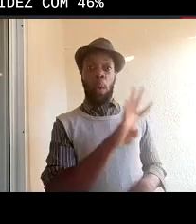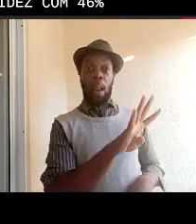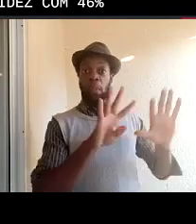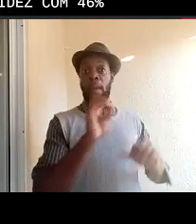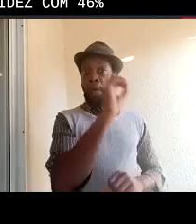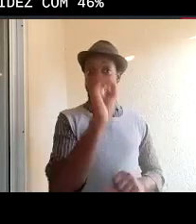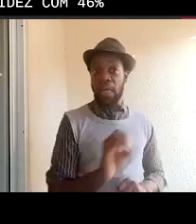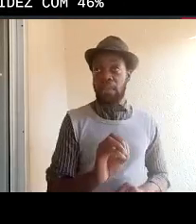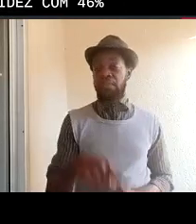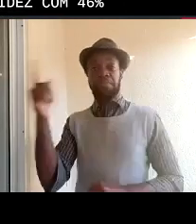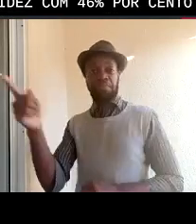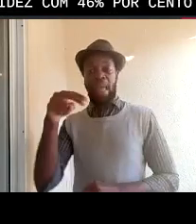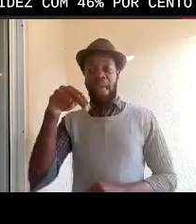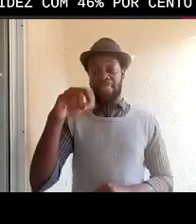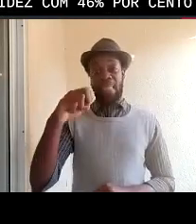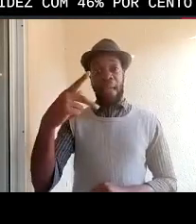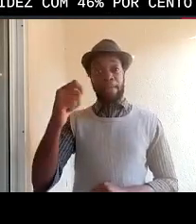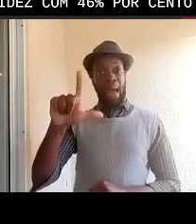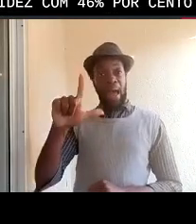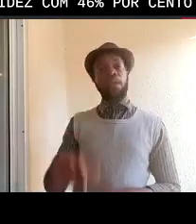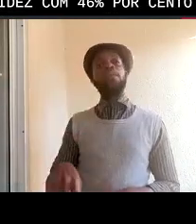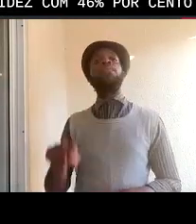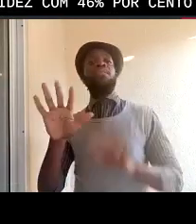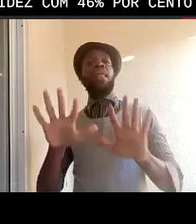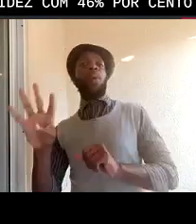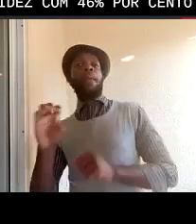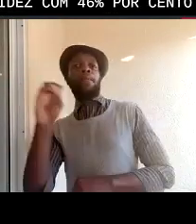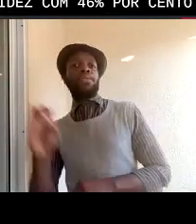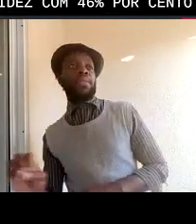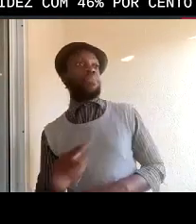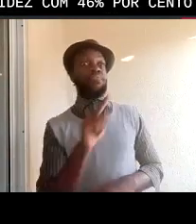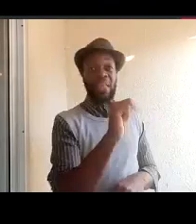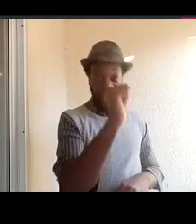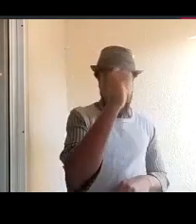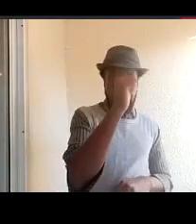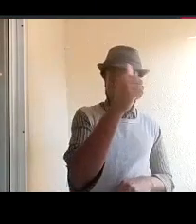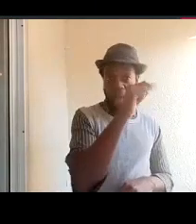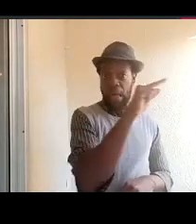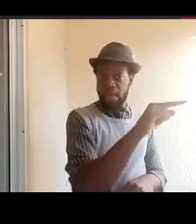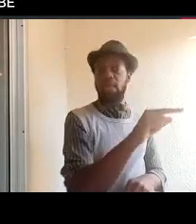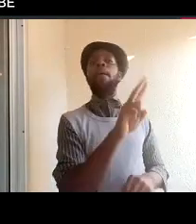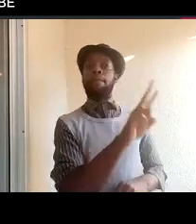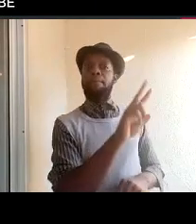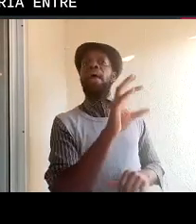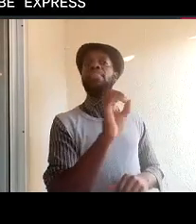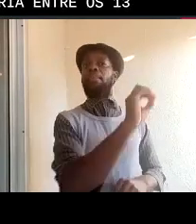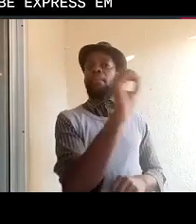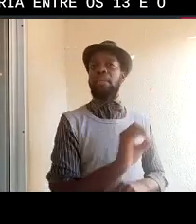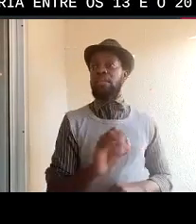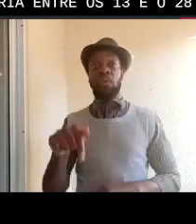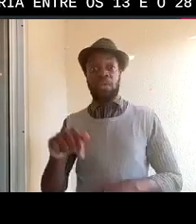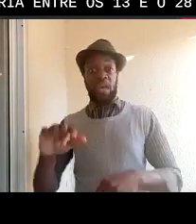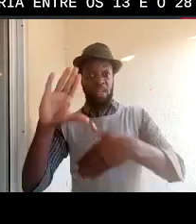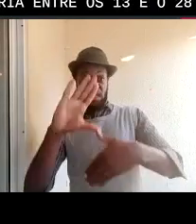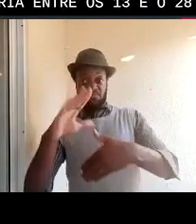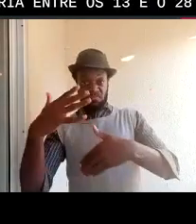29%, en la India, el 28%, y en América Latina y el Caribe, entre el 13 y 28% de las